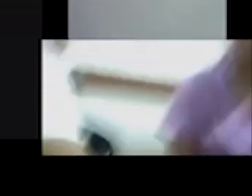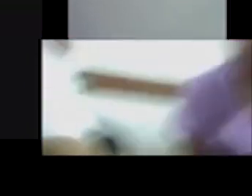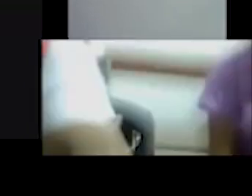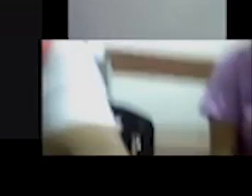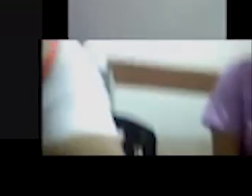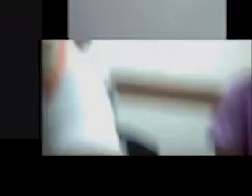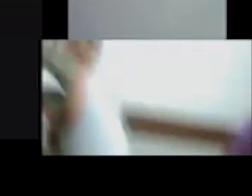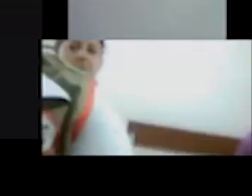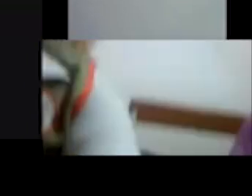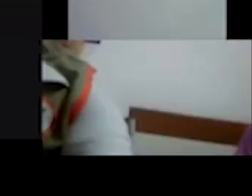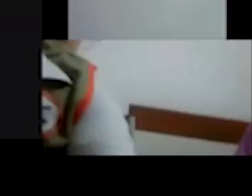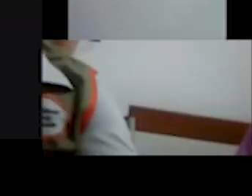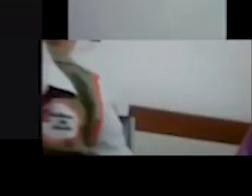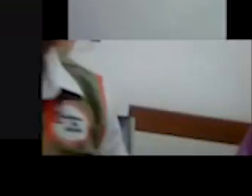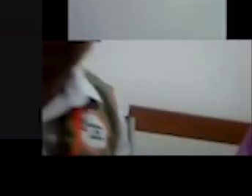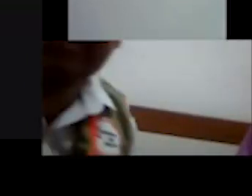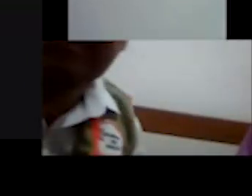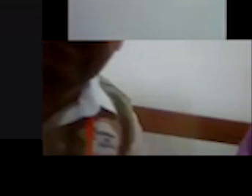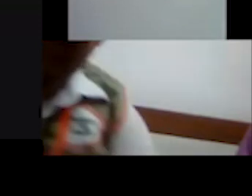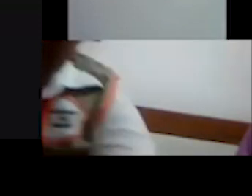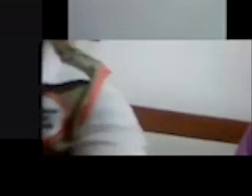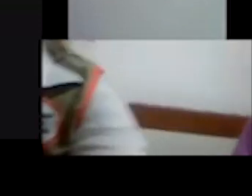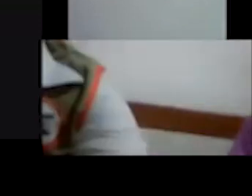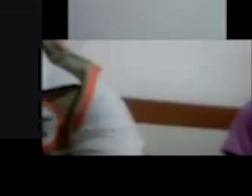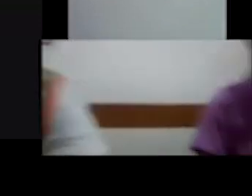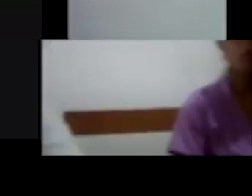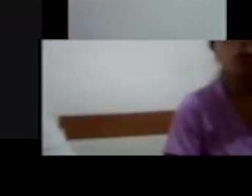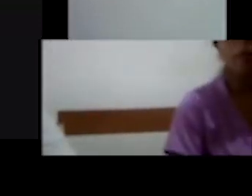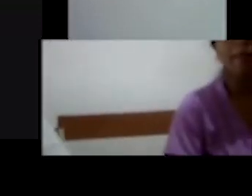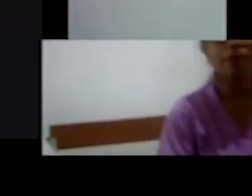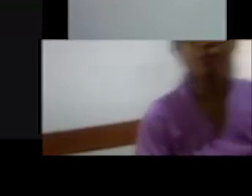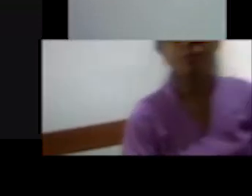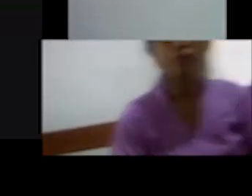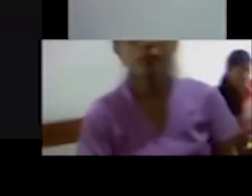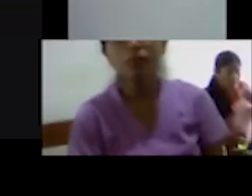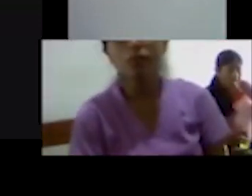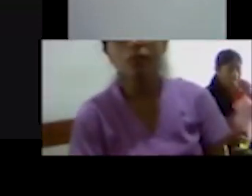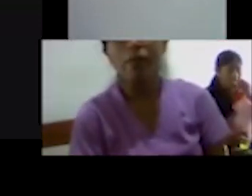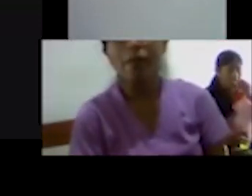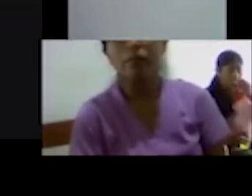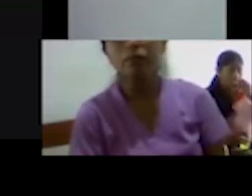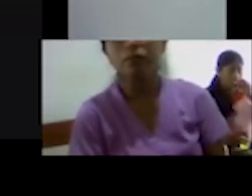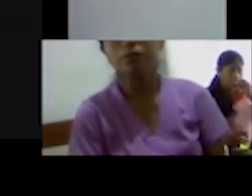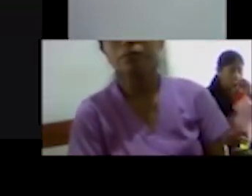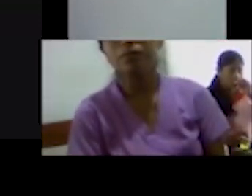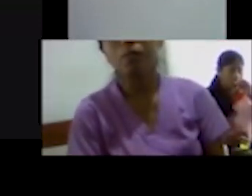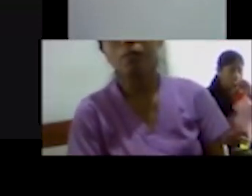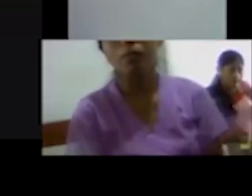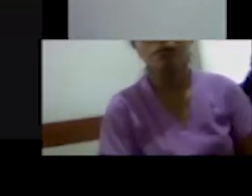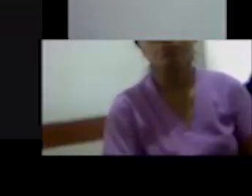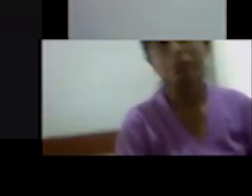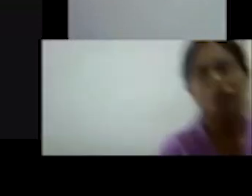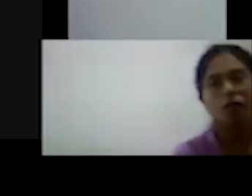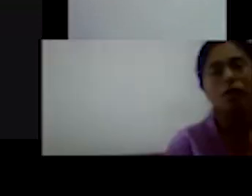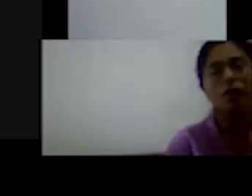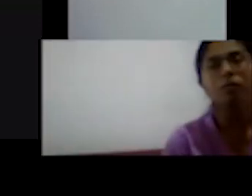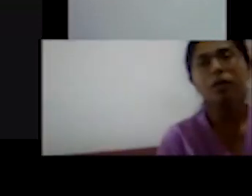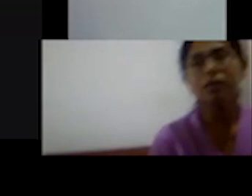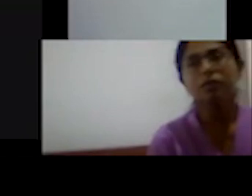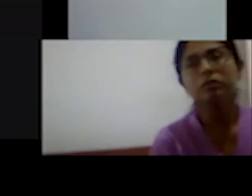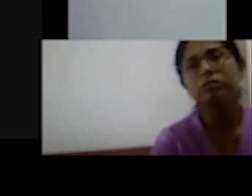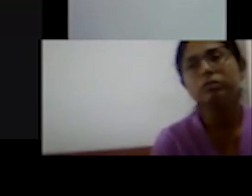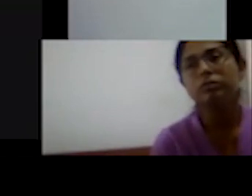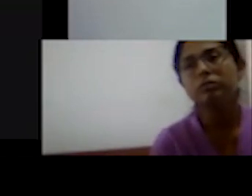pausa ventricular y va a ocasionar que la presión arterial caiga unos 40 milímetros de mercurio. Y esto